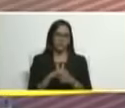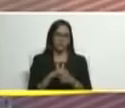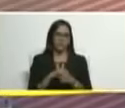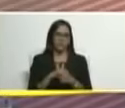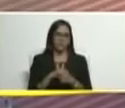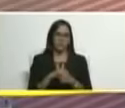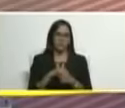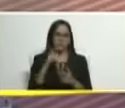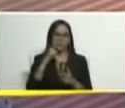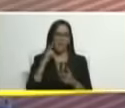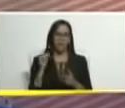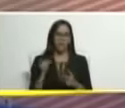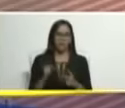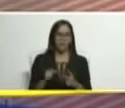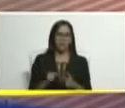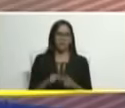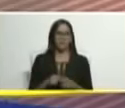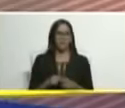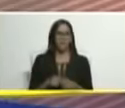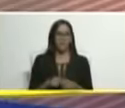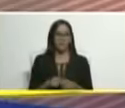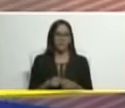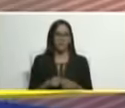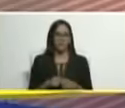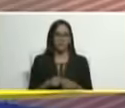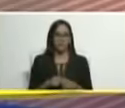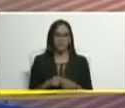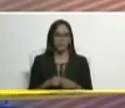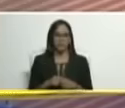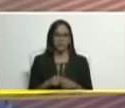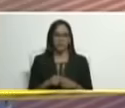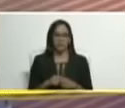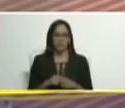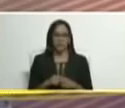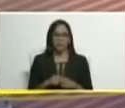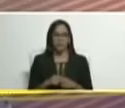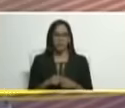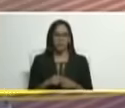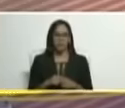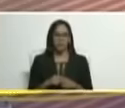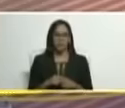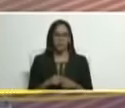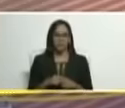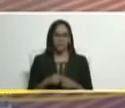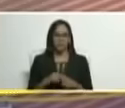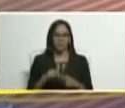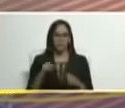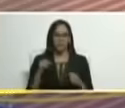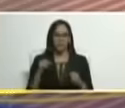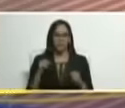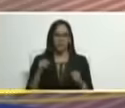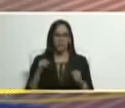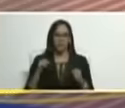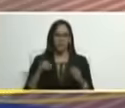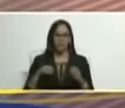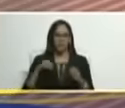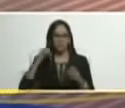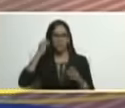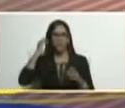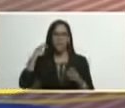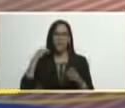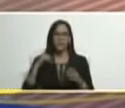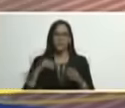Italia. El 27 y 28 de septiembre del 2023. Y en esa quinta